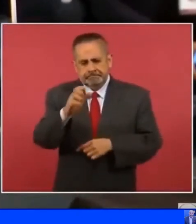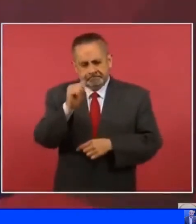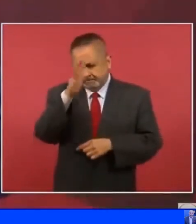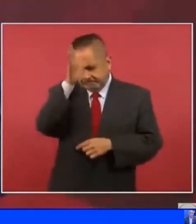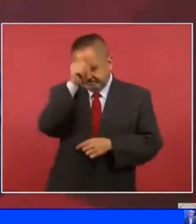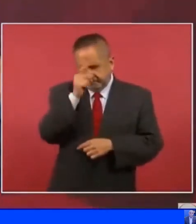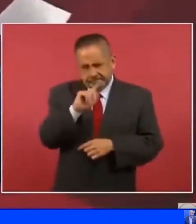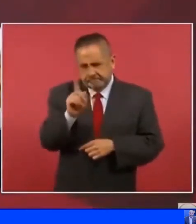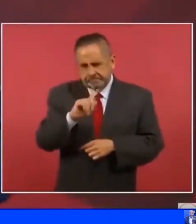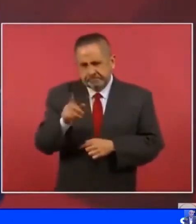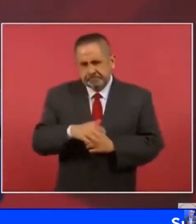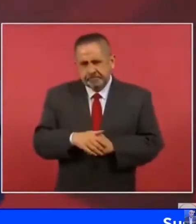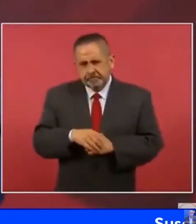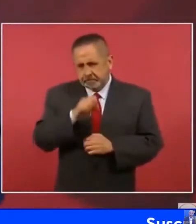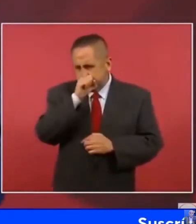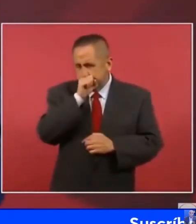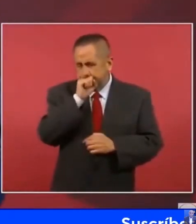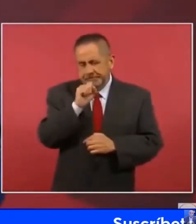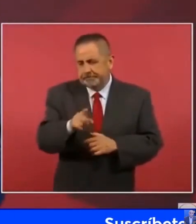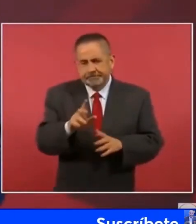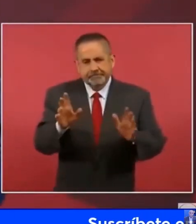es lo mismo.